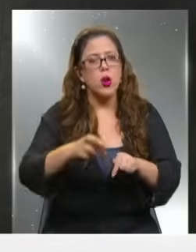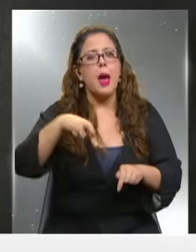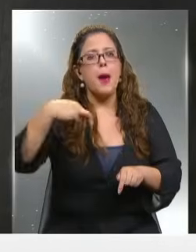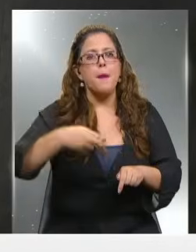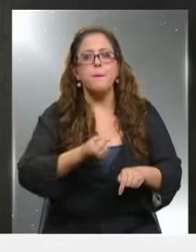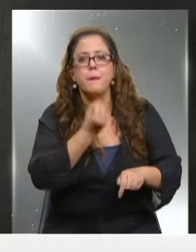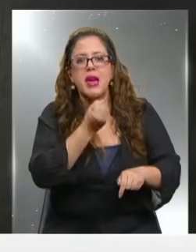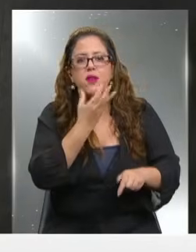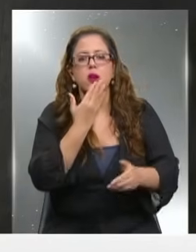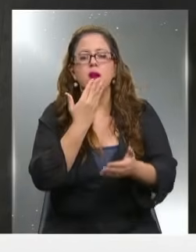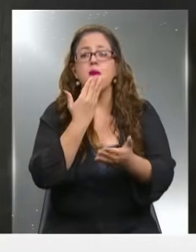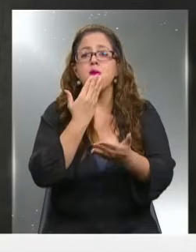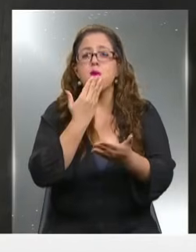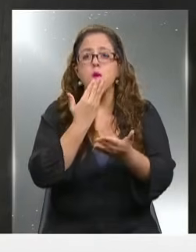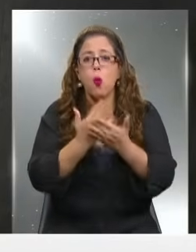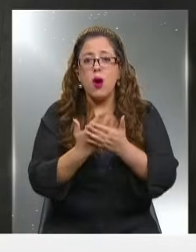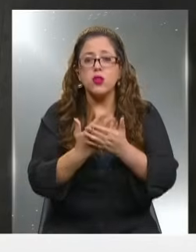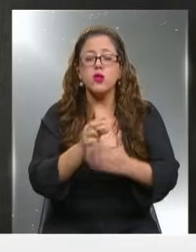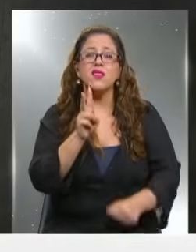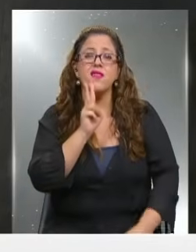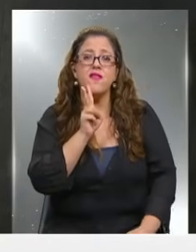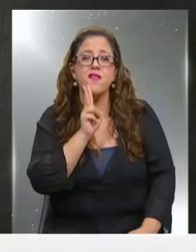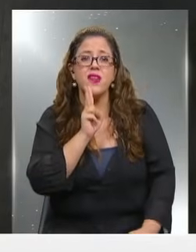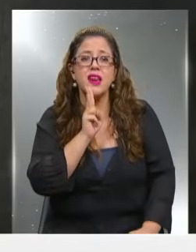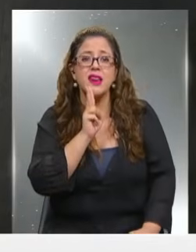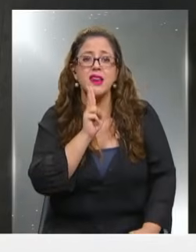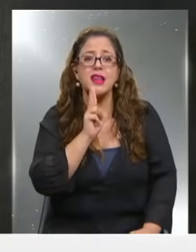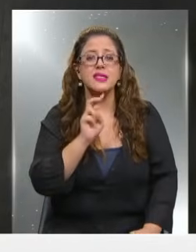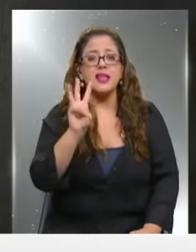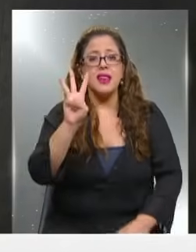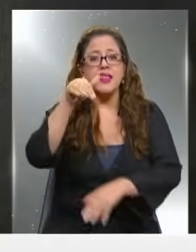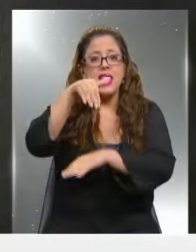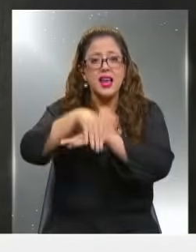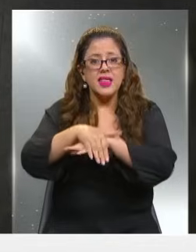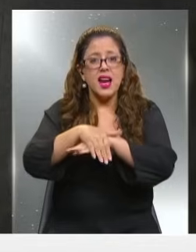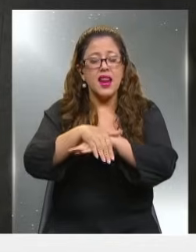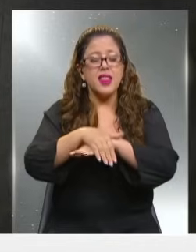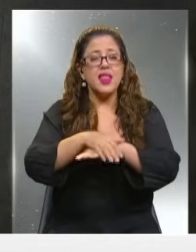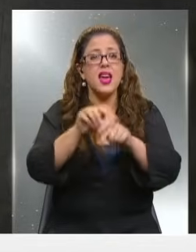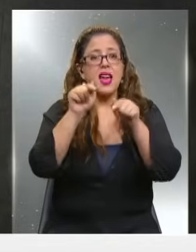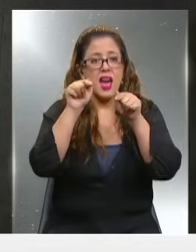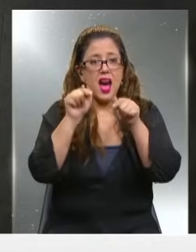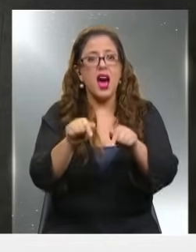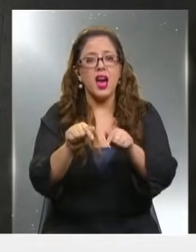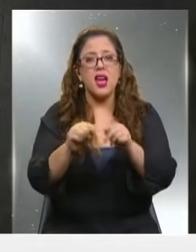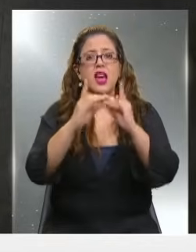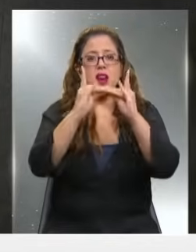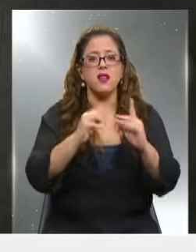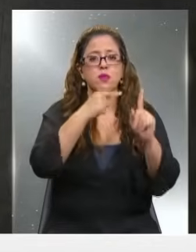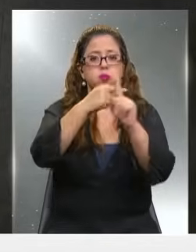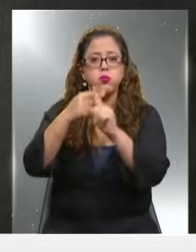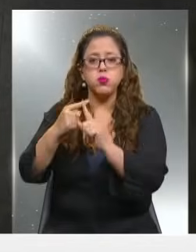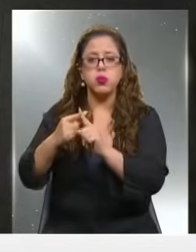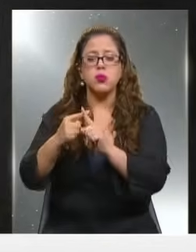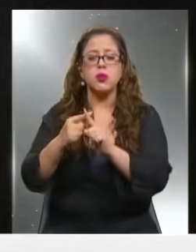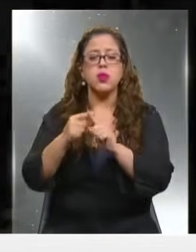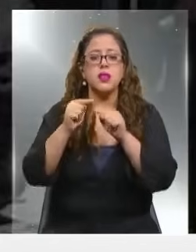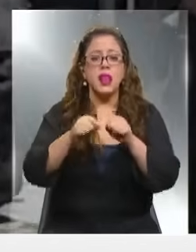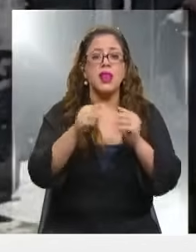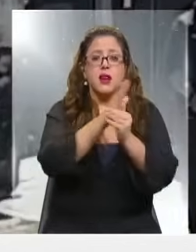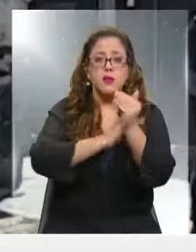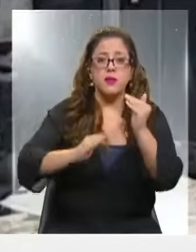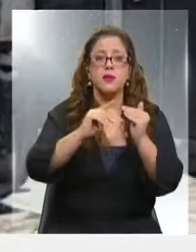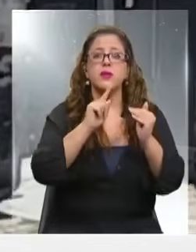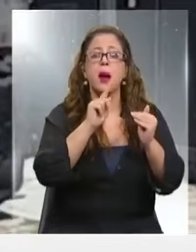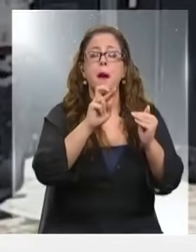está pactado para las 15 horas de este viernes, iniciando un recorrido desde Las Praderas hasta el cementerio Manantial de Maipú,